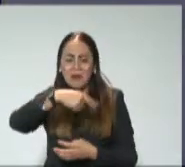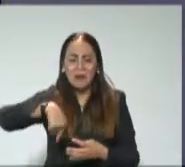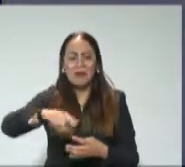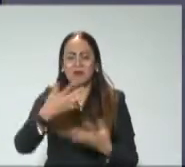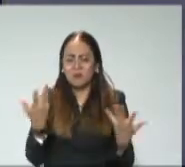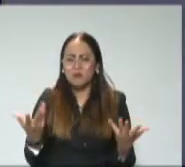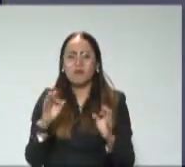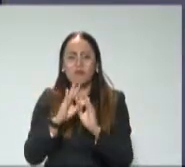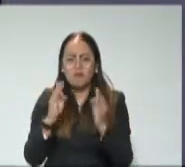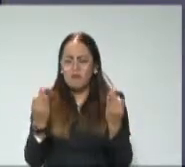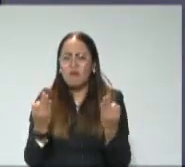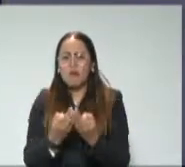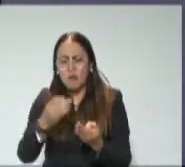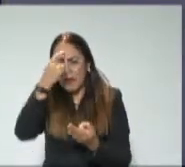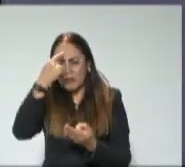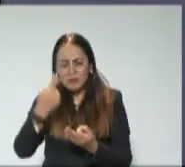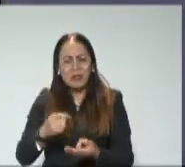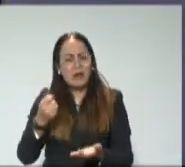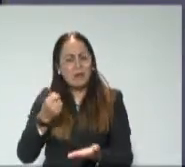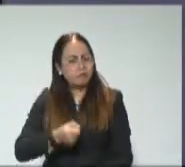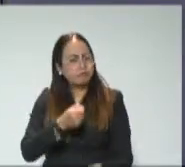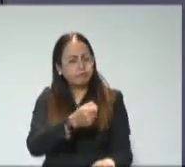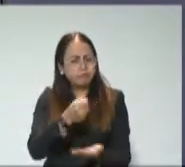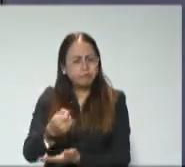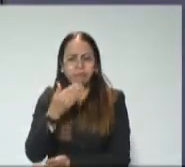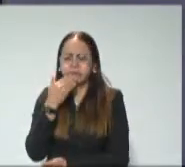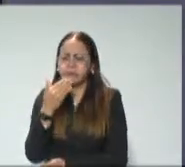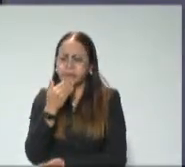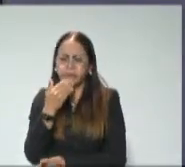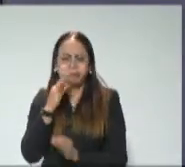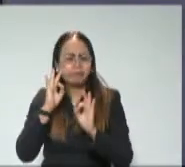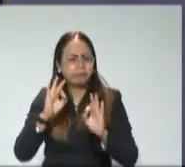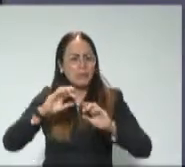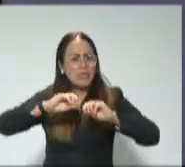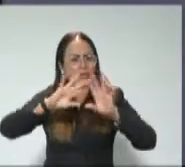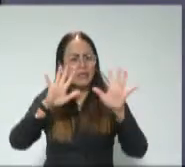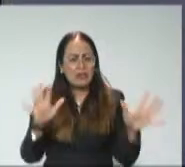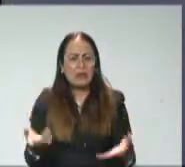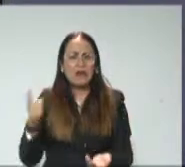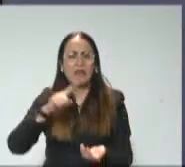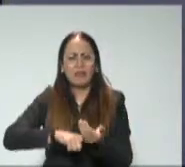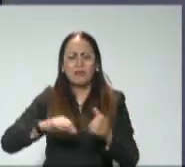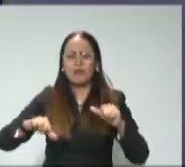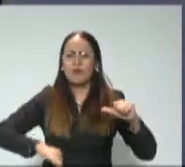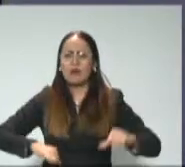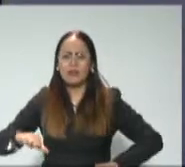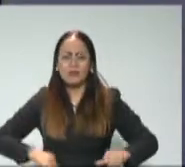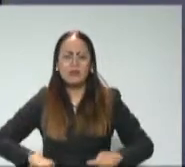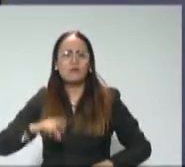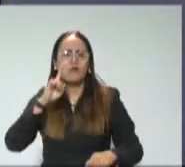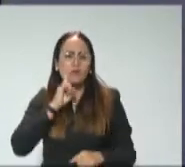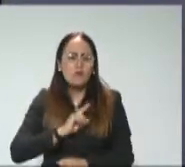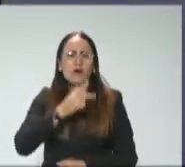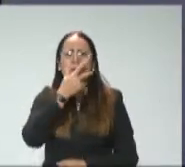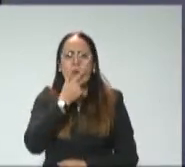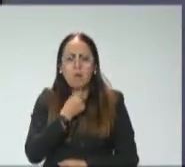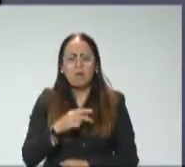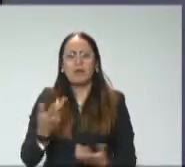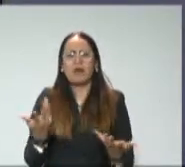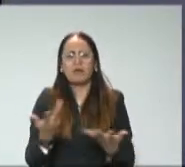medios para que haya una fiscalización eficiente de la actividad de los y las